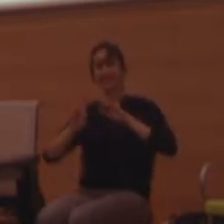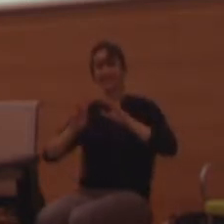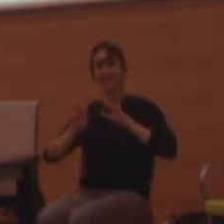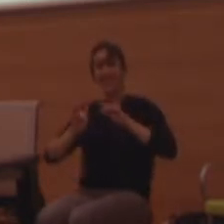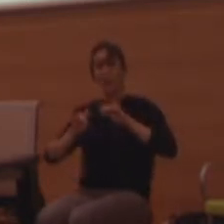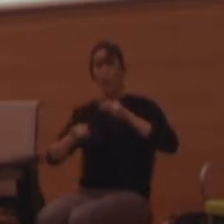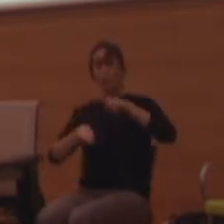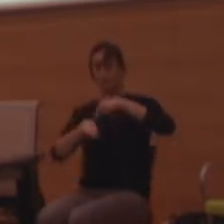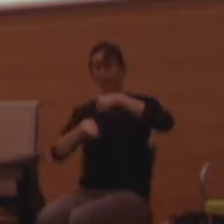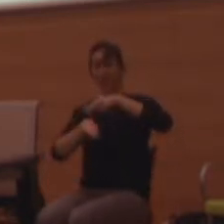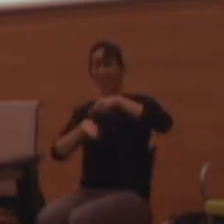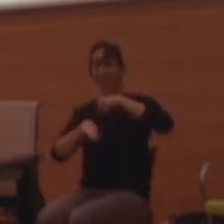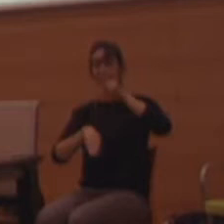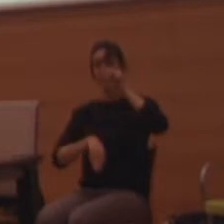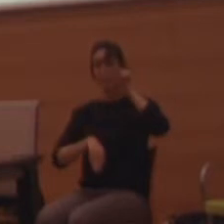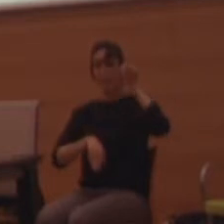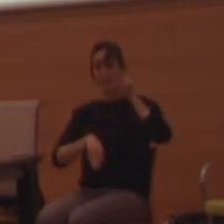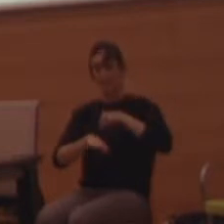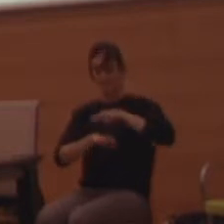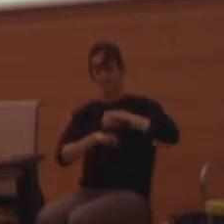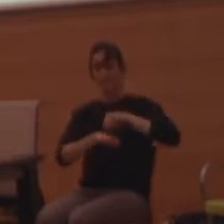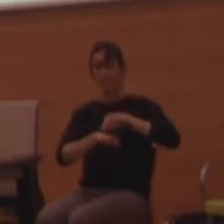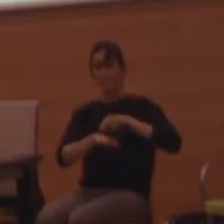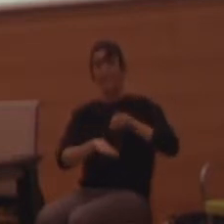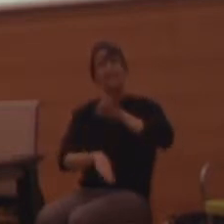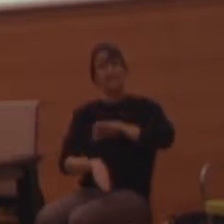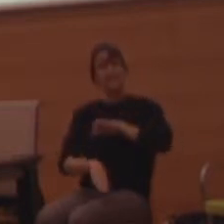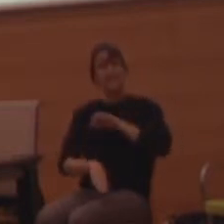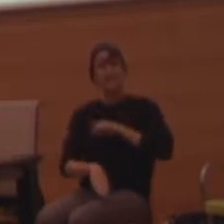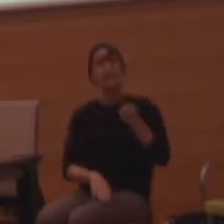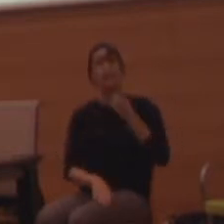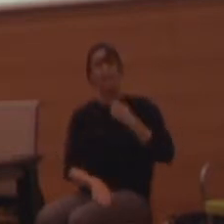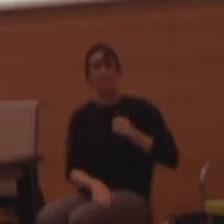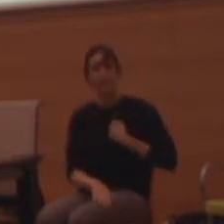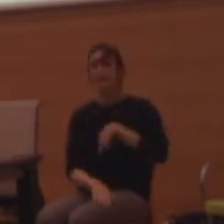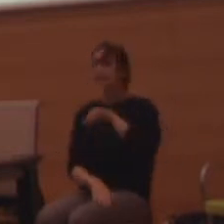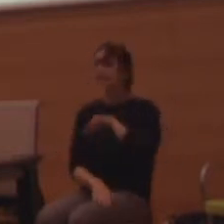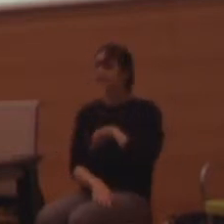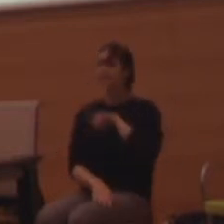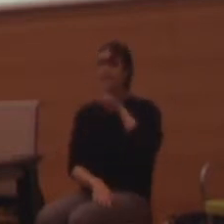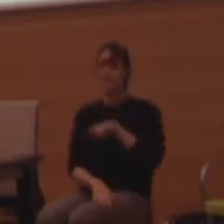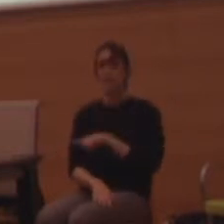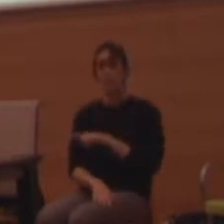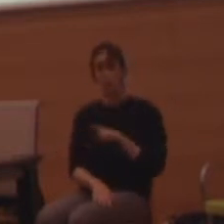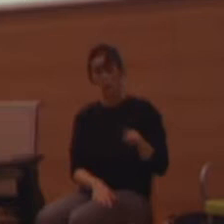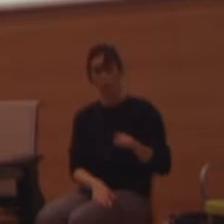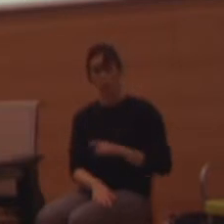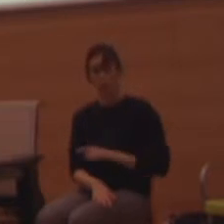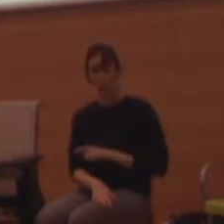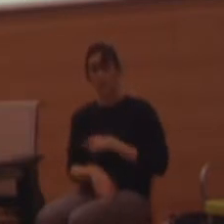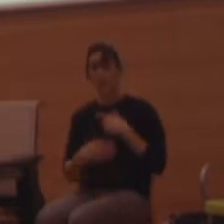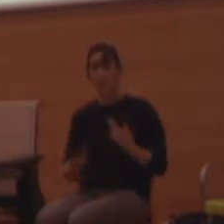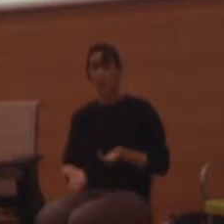mano como en el pie. Y cuando lo sienta, sí nos va a decir si lo siente o no lo siente. Y la